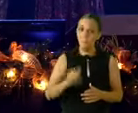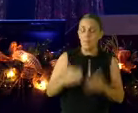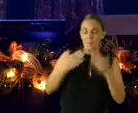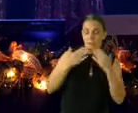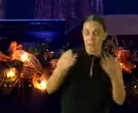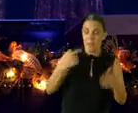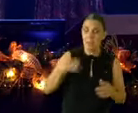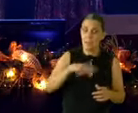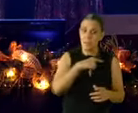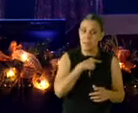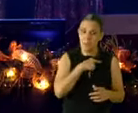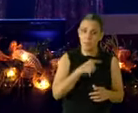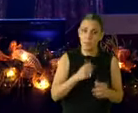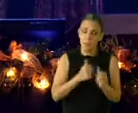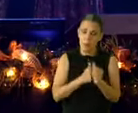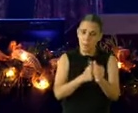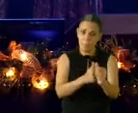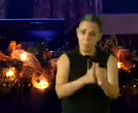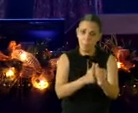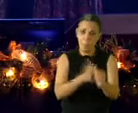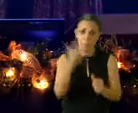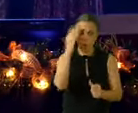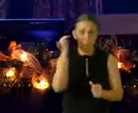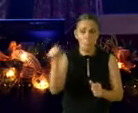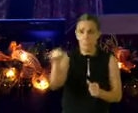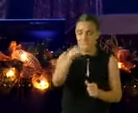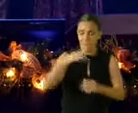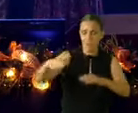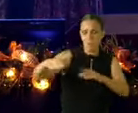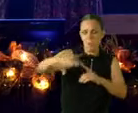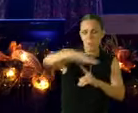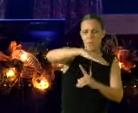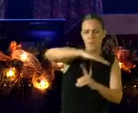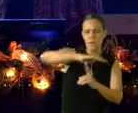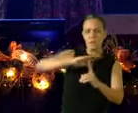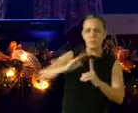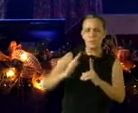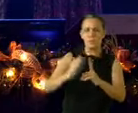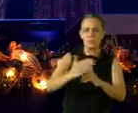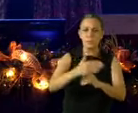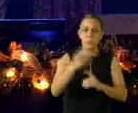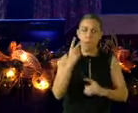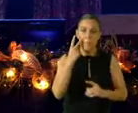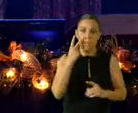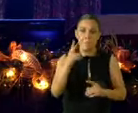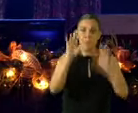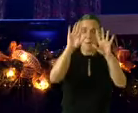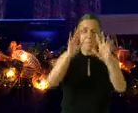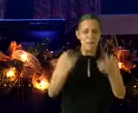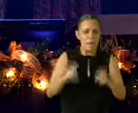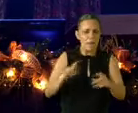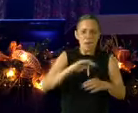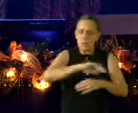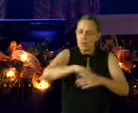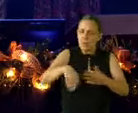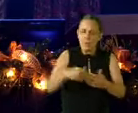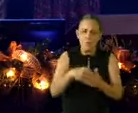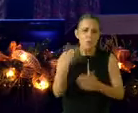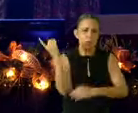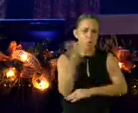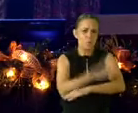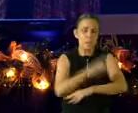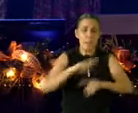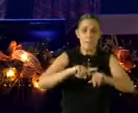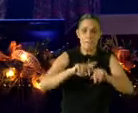apóstoles por ser la cobertura en este viaje. Vimos milagros, como dijo Hernán, todos los días, pero como hija de